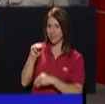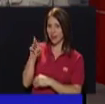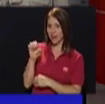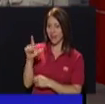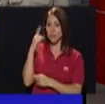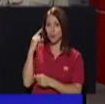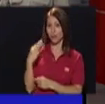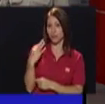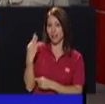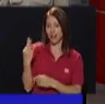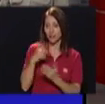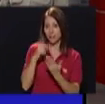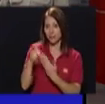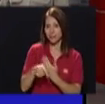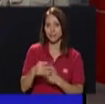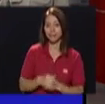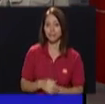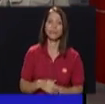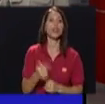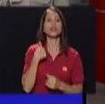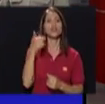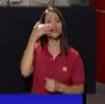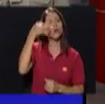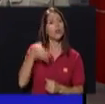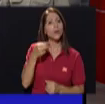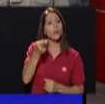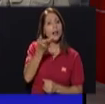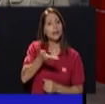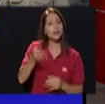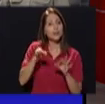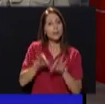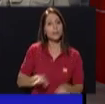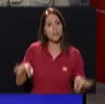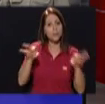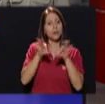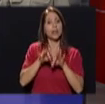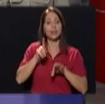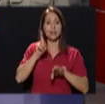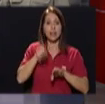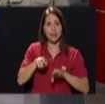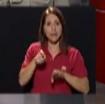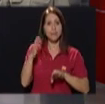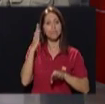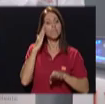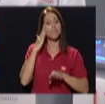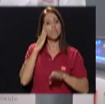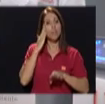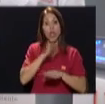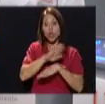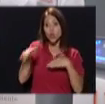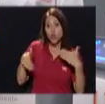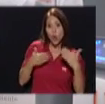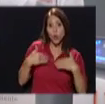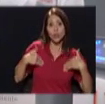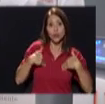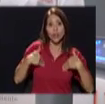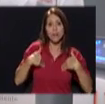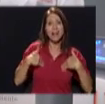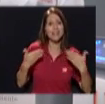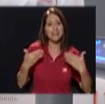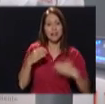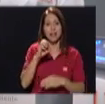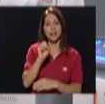Gracias, Maribel, por invitarnos al programa. Yo creo que una de las cosas importantes que hay que tomar en cuenta es que todos estos animales